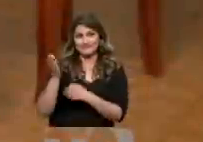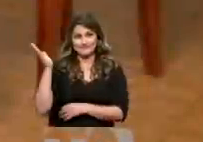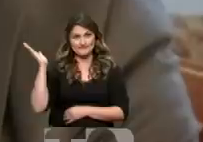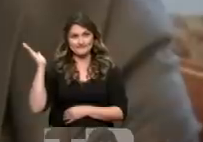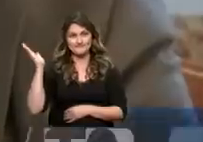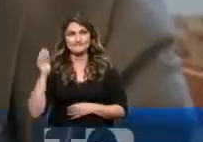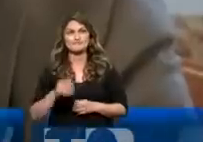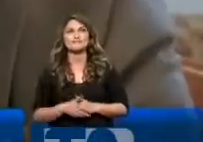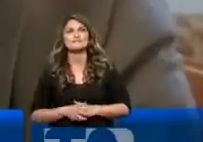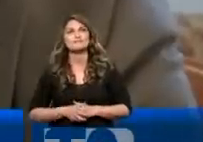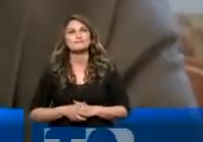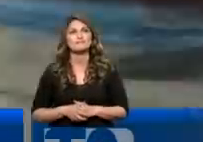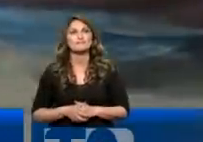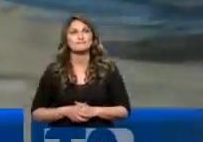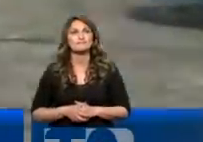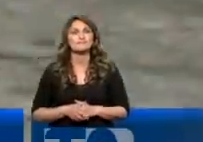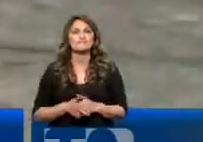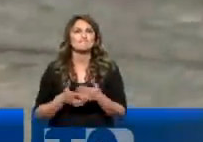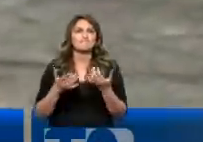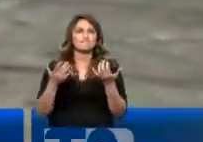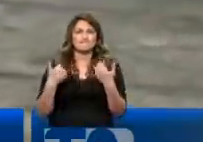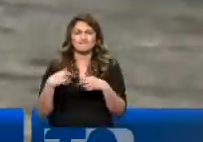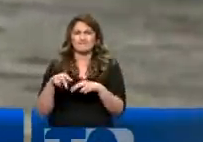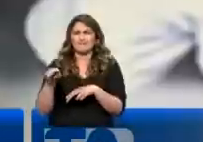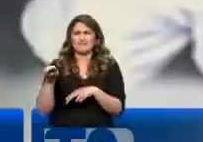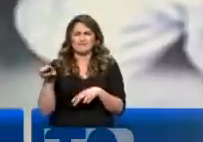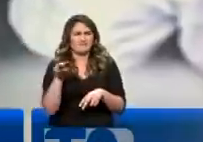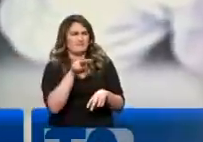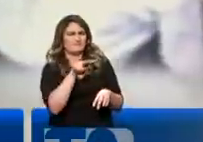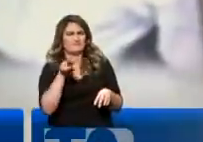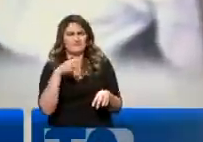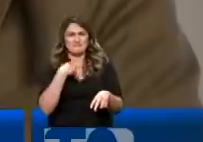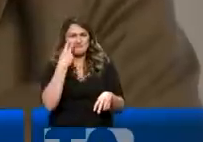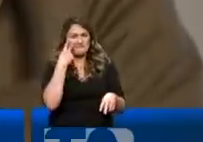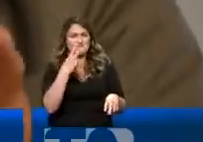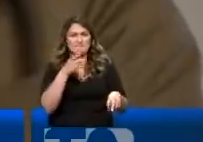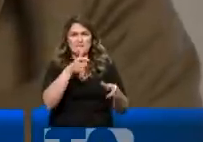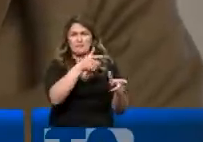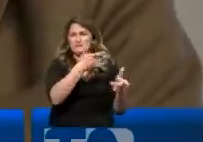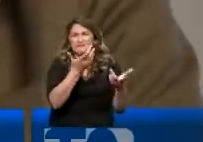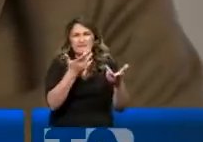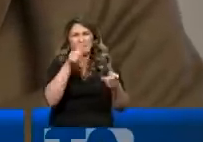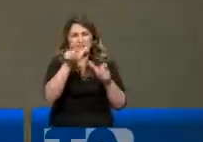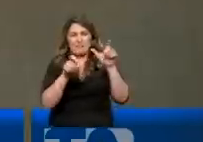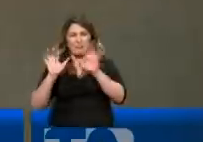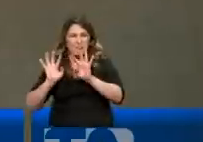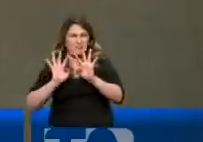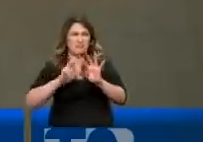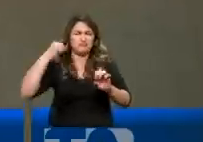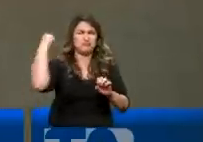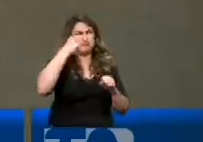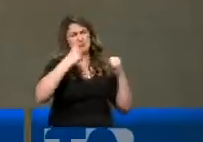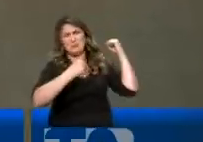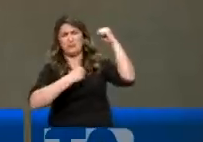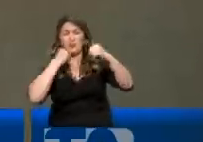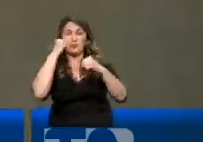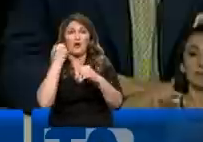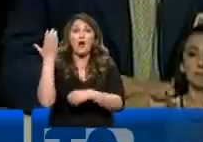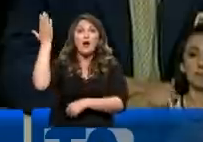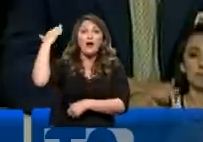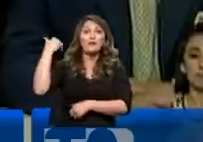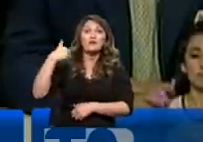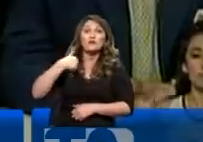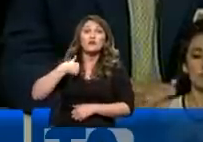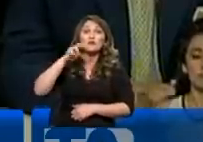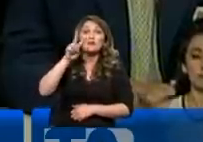Para el general Roque Moreira, la violencia y el vandalismo fueron condiciones atípicas que en 38 años de vida militar nunca había vivido. Quien